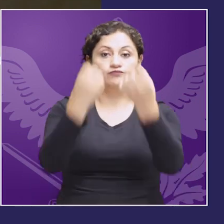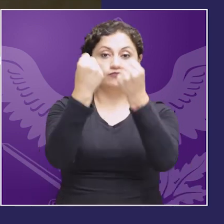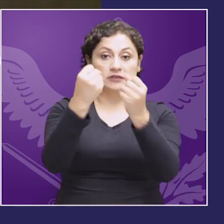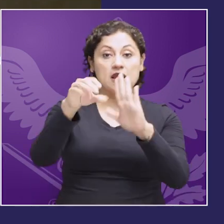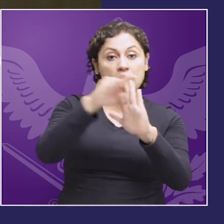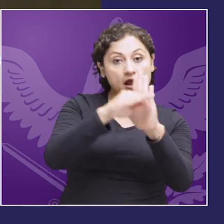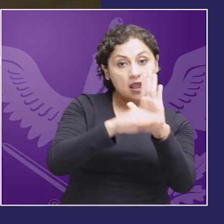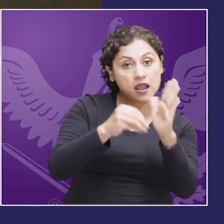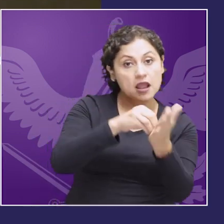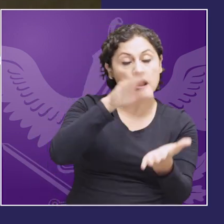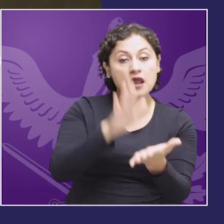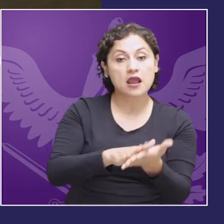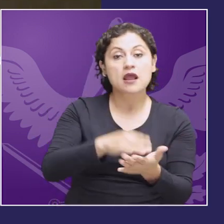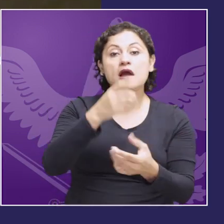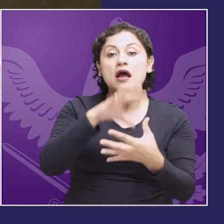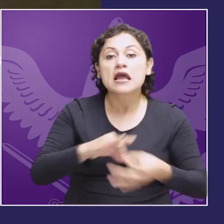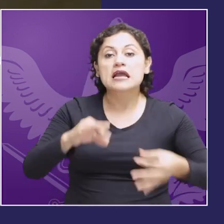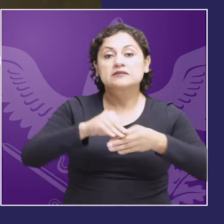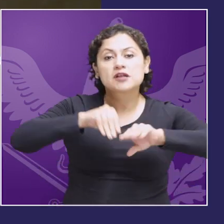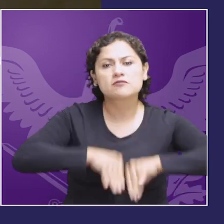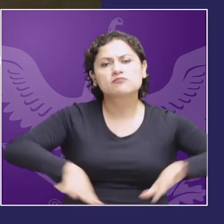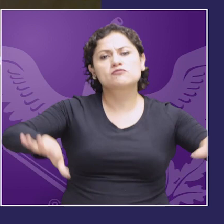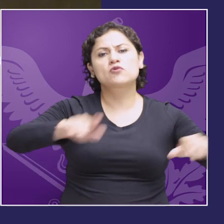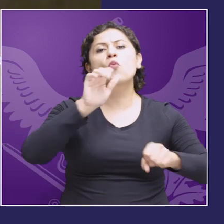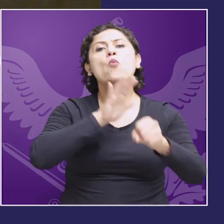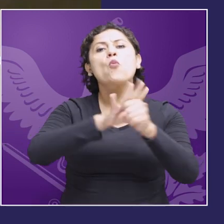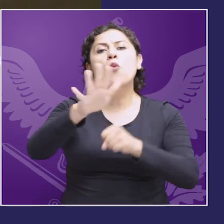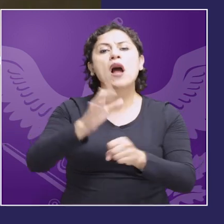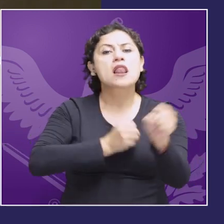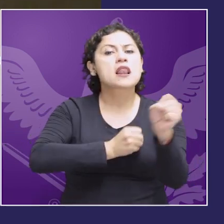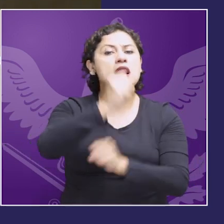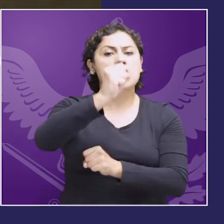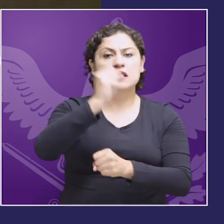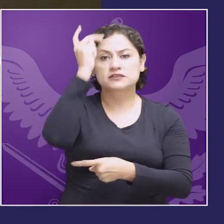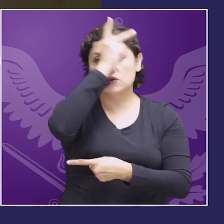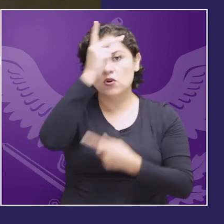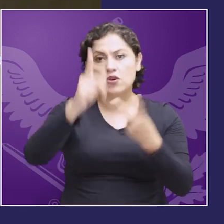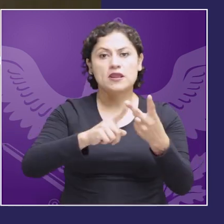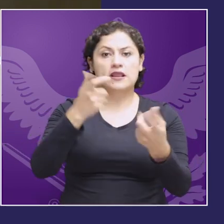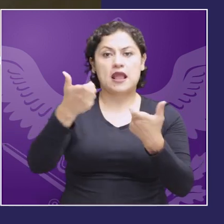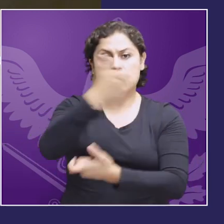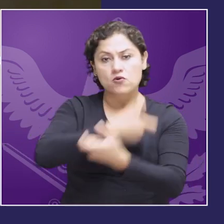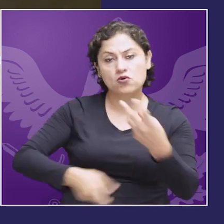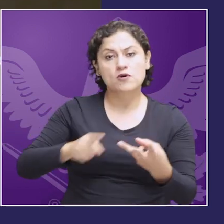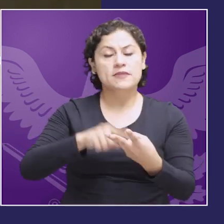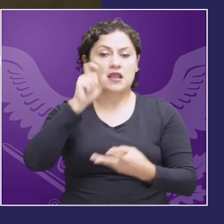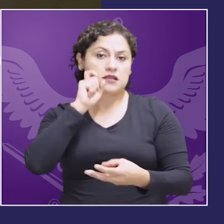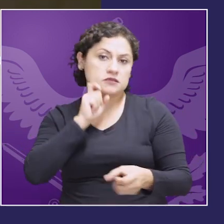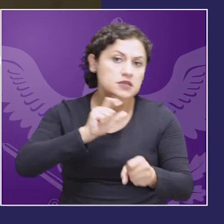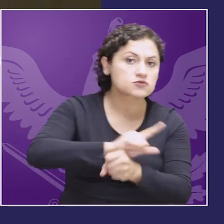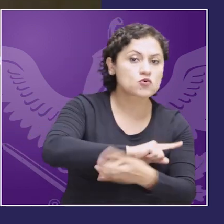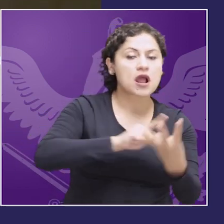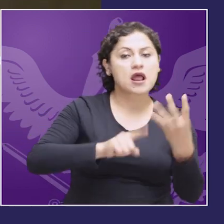de Violencia. Esta Ley General de aplicación nacional establece los tipos de violencia psicológica,